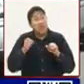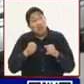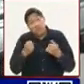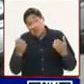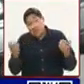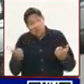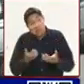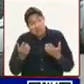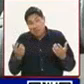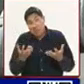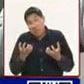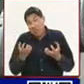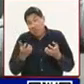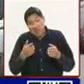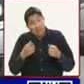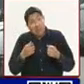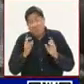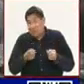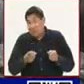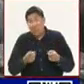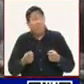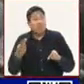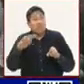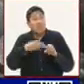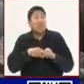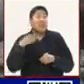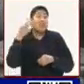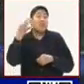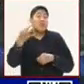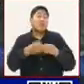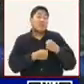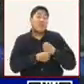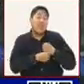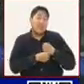Sí, pues quieren seguir lo mismo.